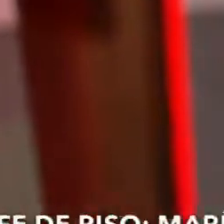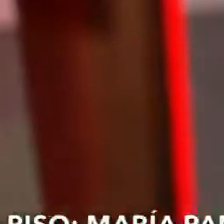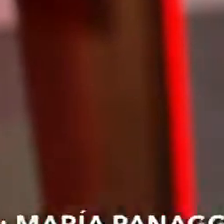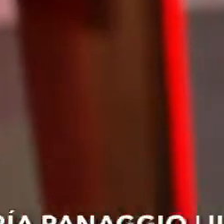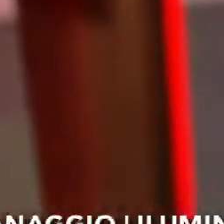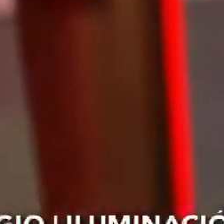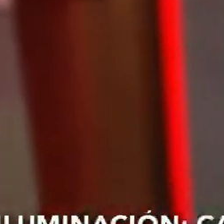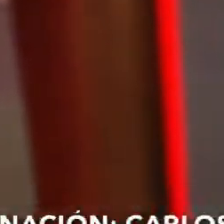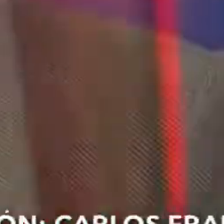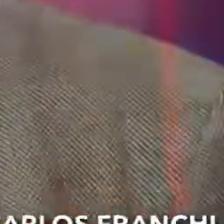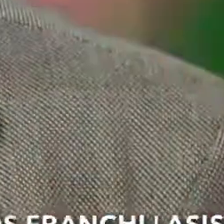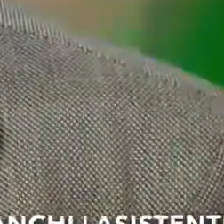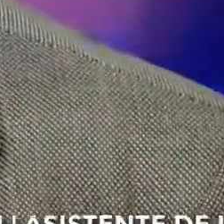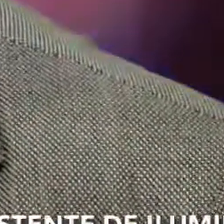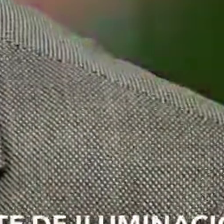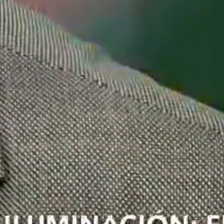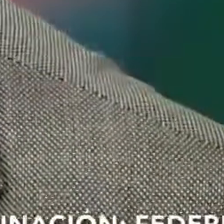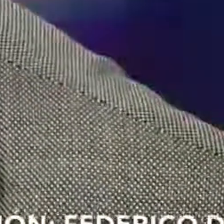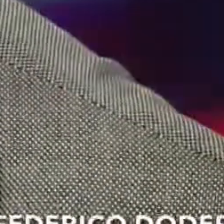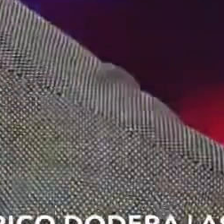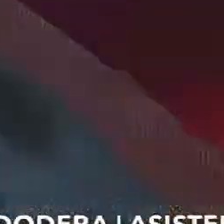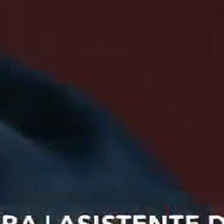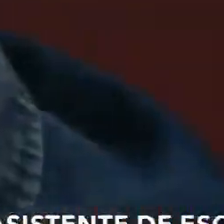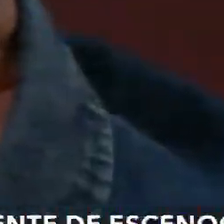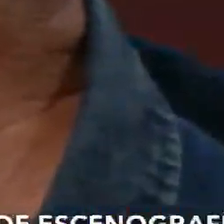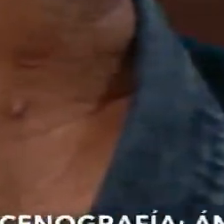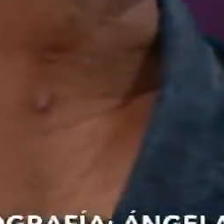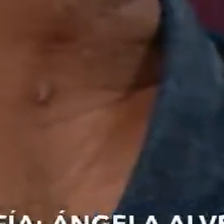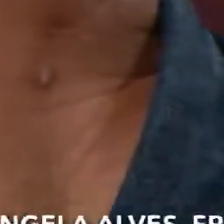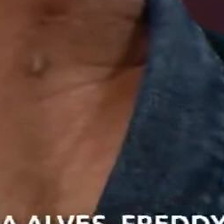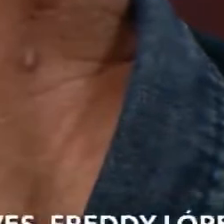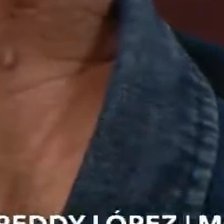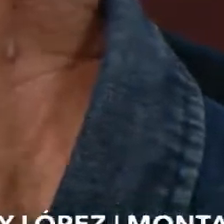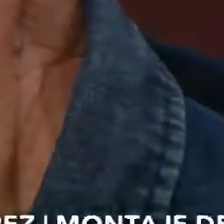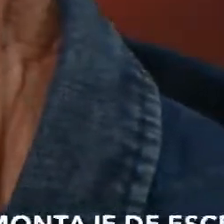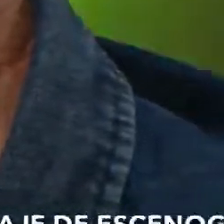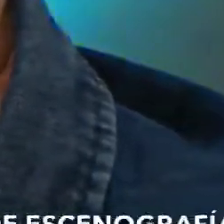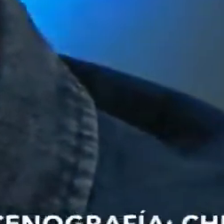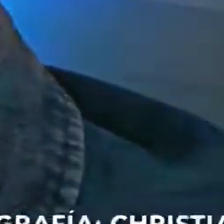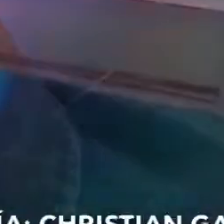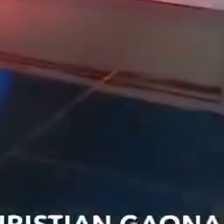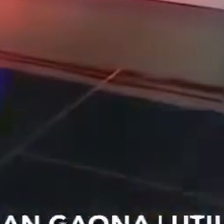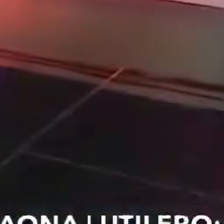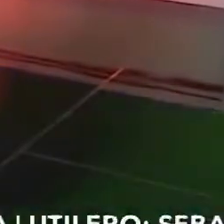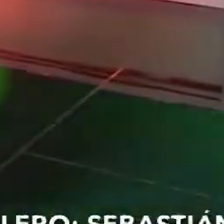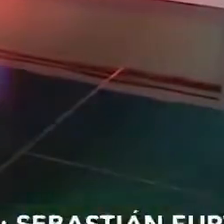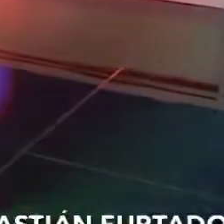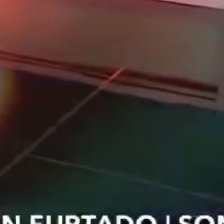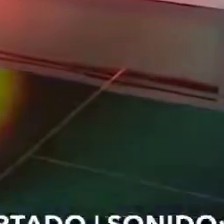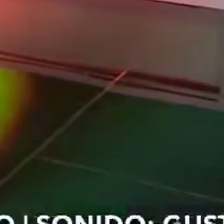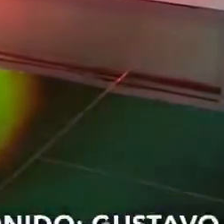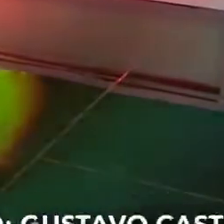pasar algún domingo que faltó la chiquilina dar lugar a